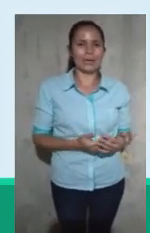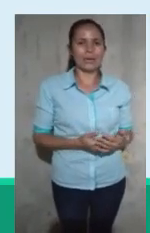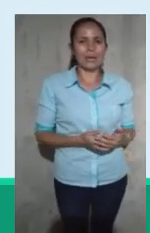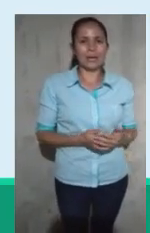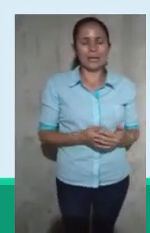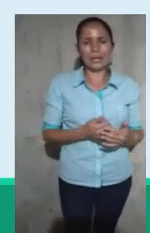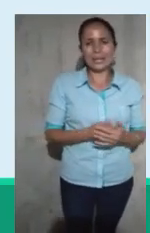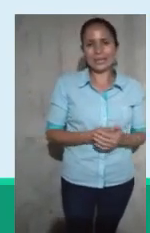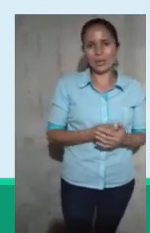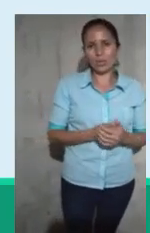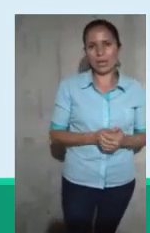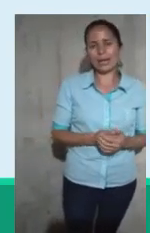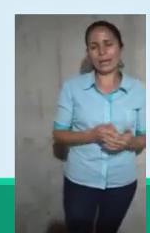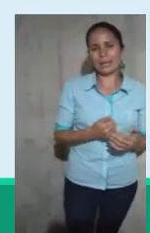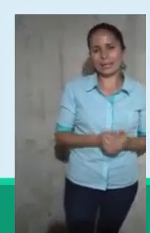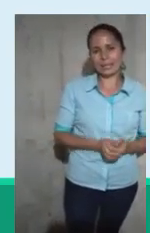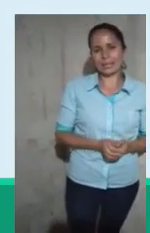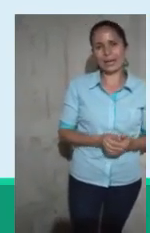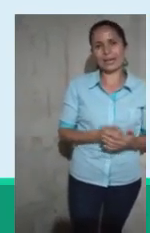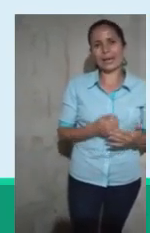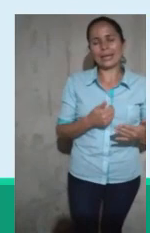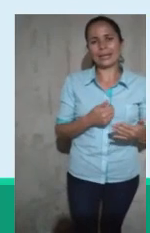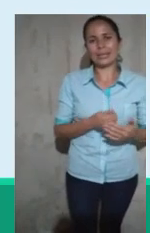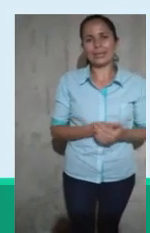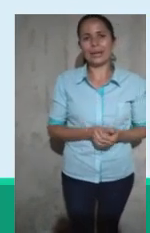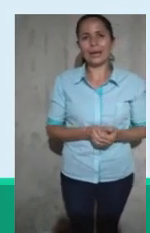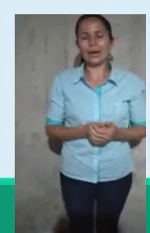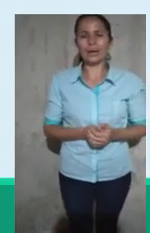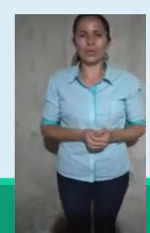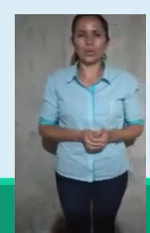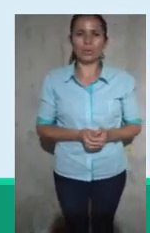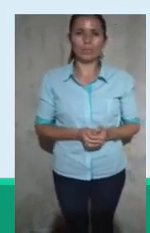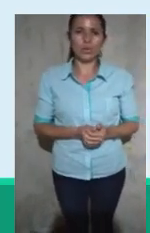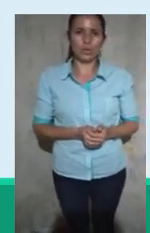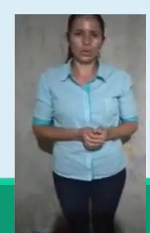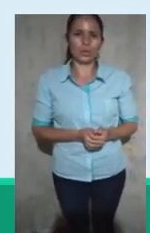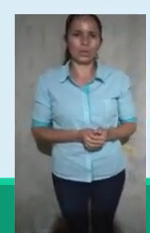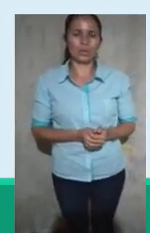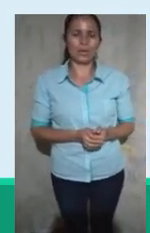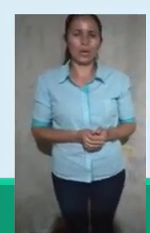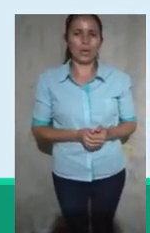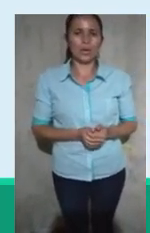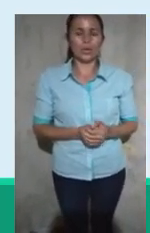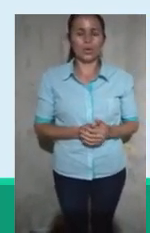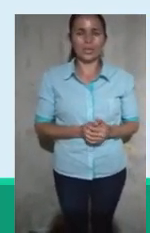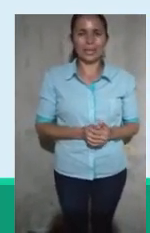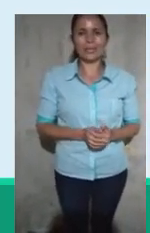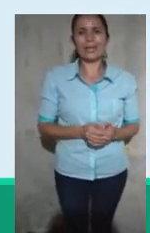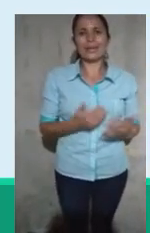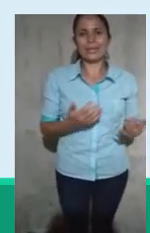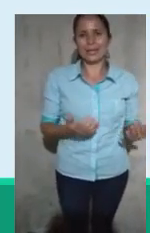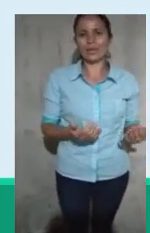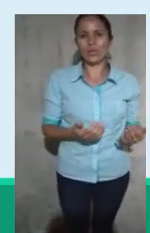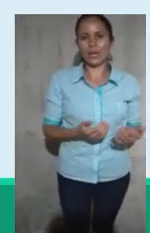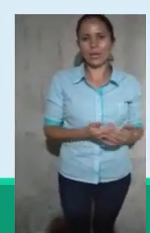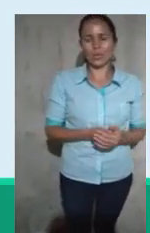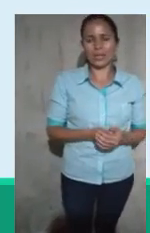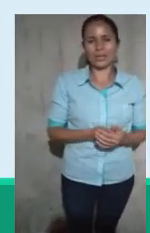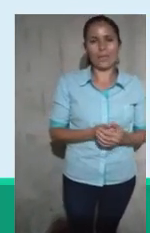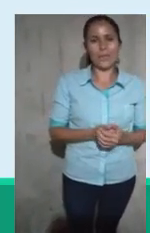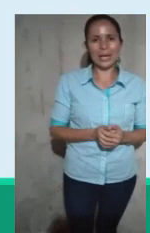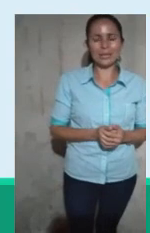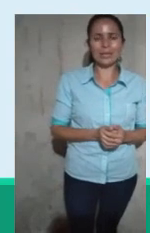bioseguridad. Les saluda la licenciada Estela Ardón Muñoz, docente del Centro